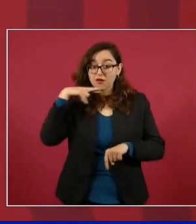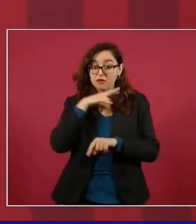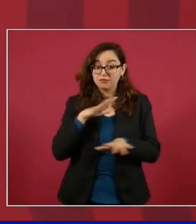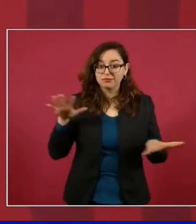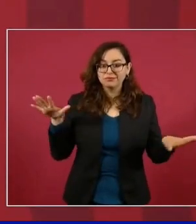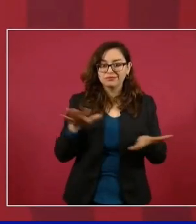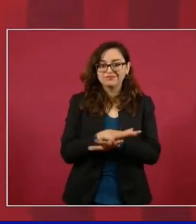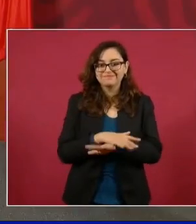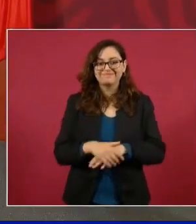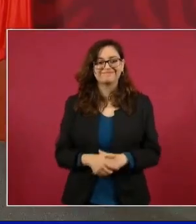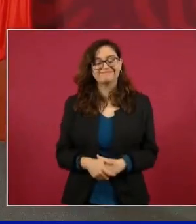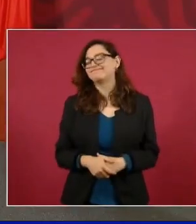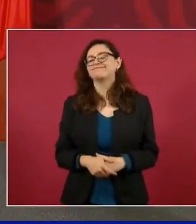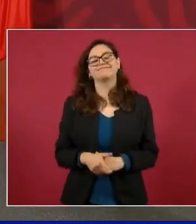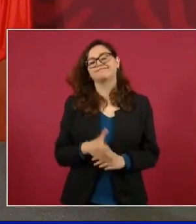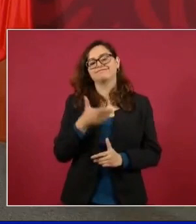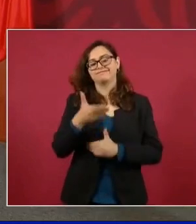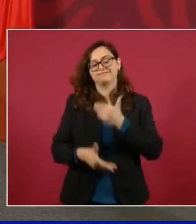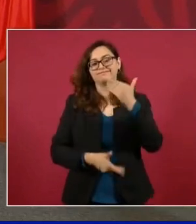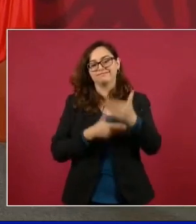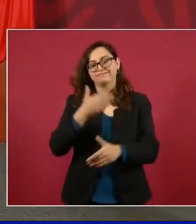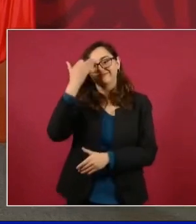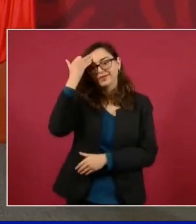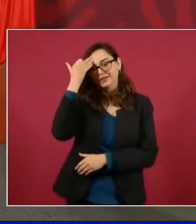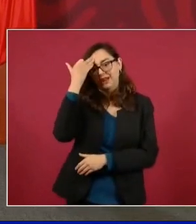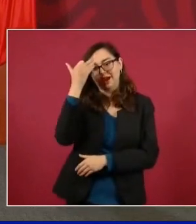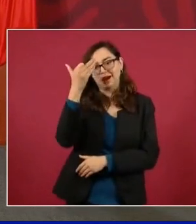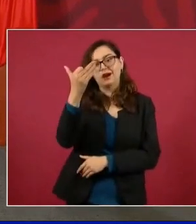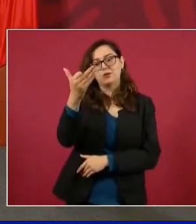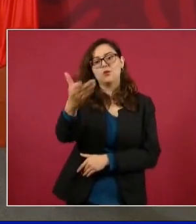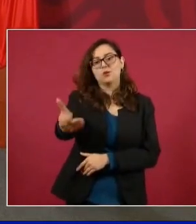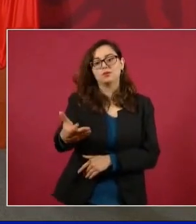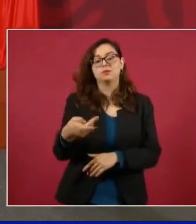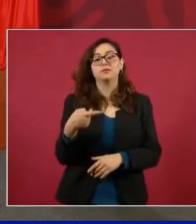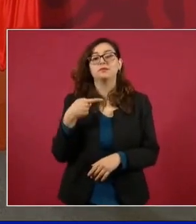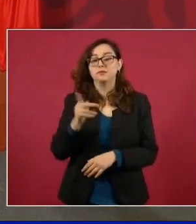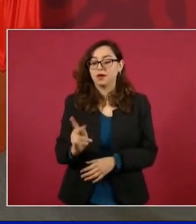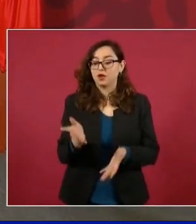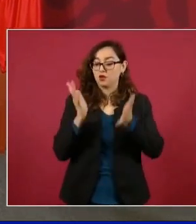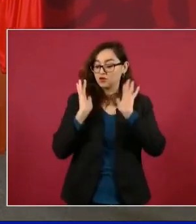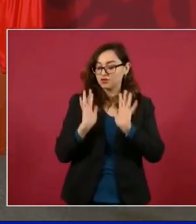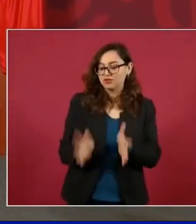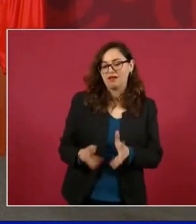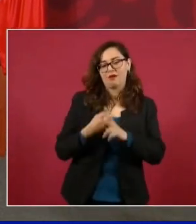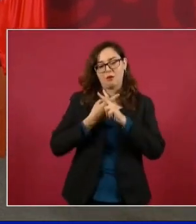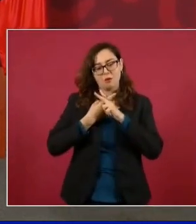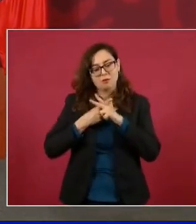Lo importante es que ya comenzó el proceso de transformación